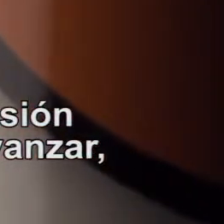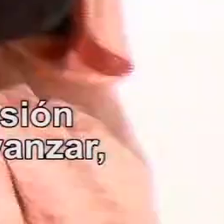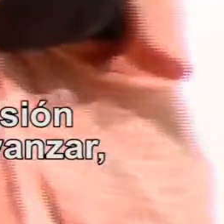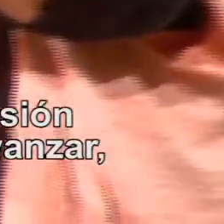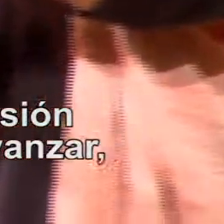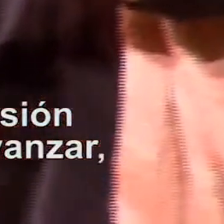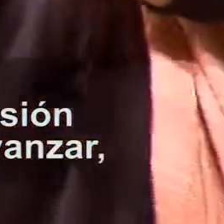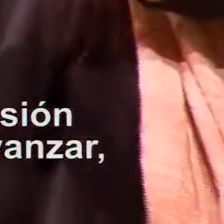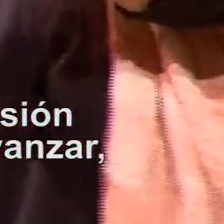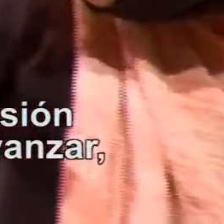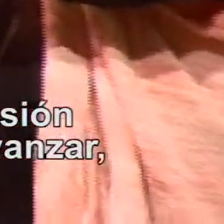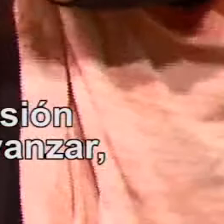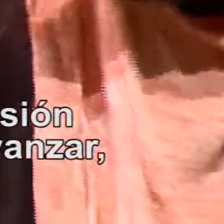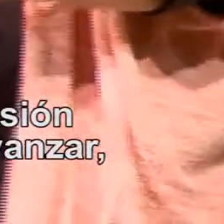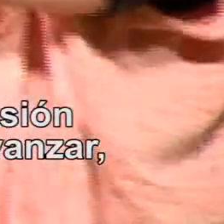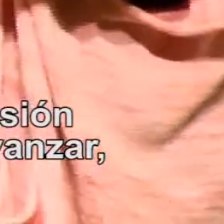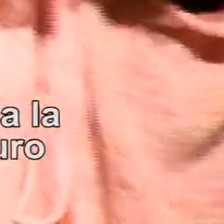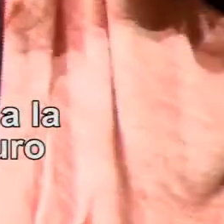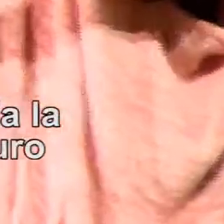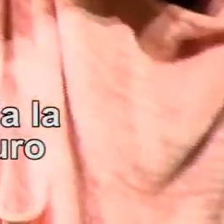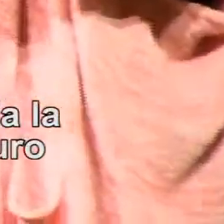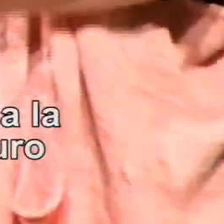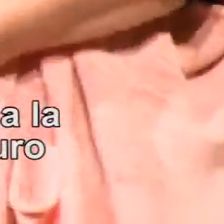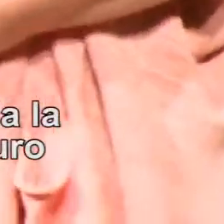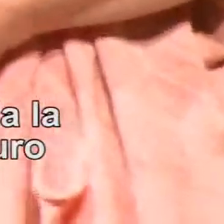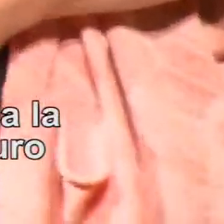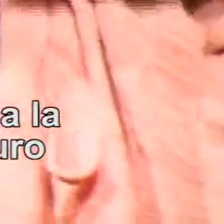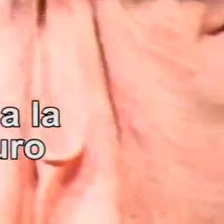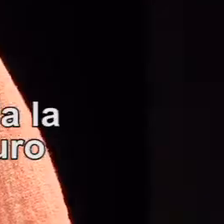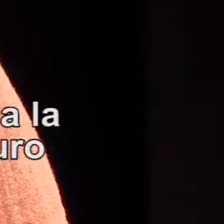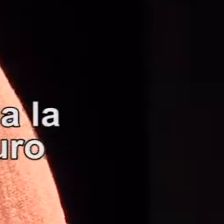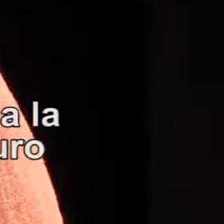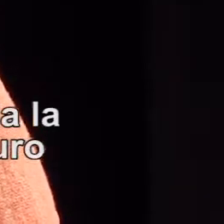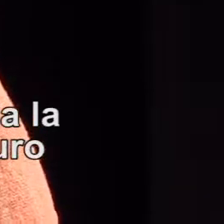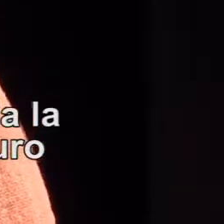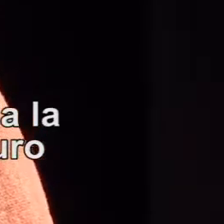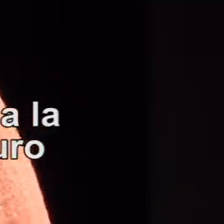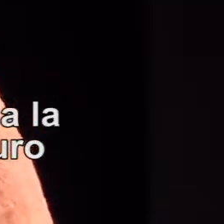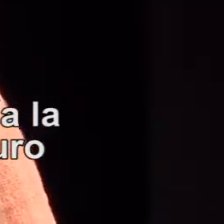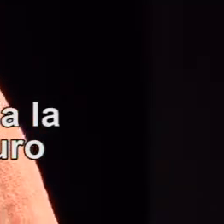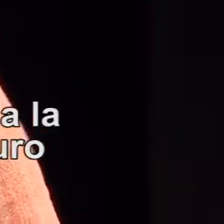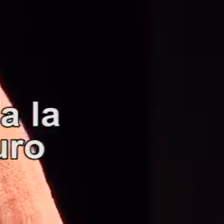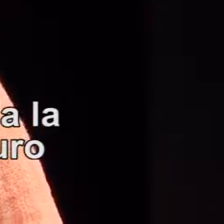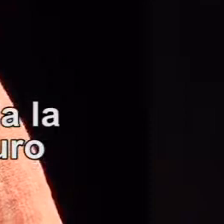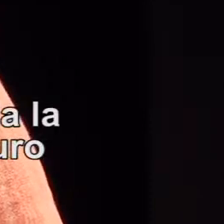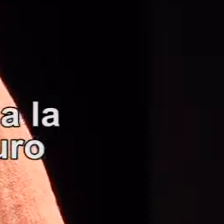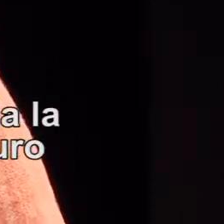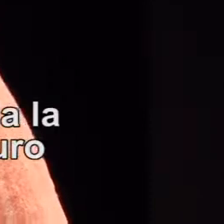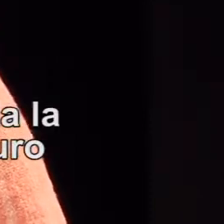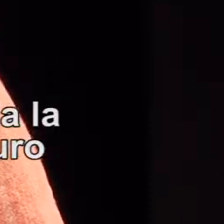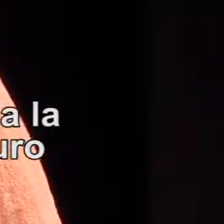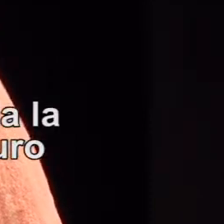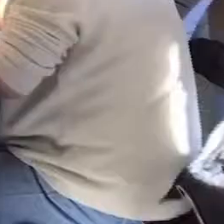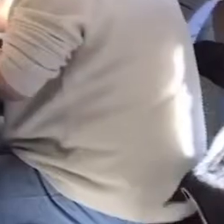aprender cómo ser gente y cómo avanzar no solo hacia la ciudadanía, sino hacia la cuidadanía, que es el desafío